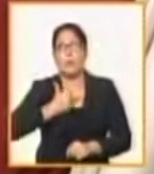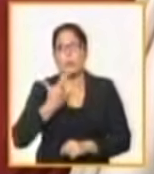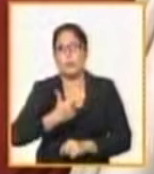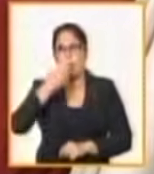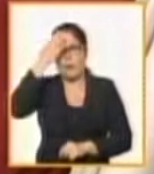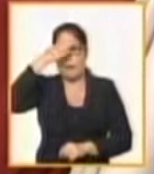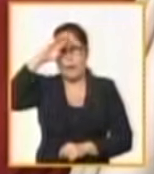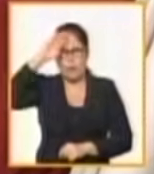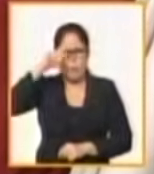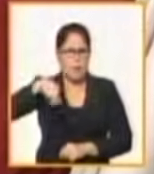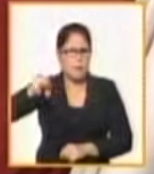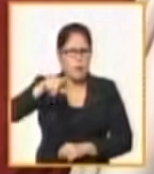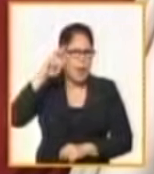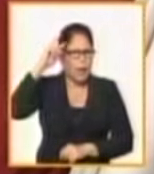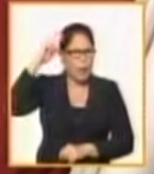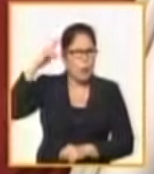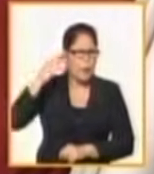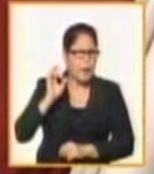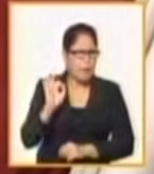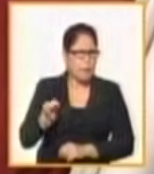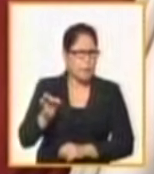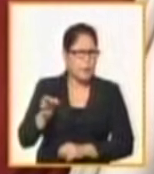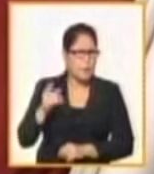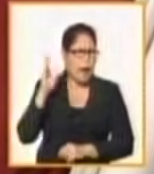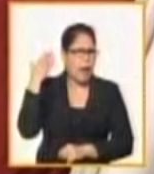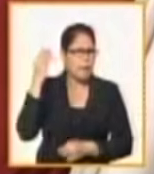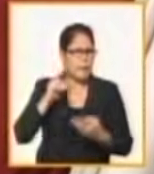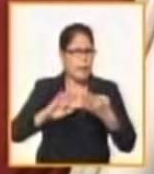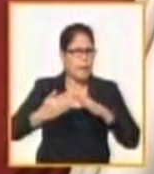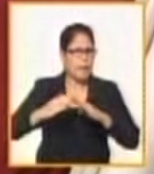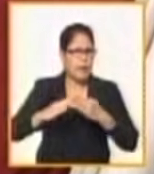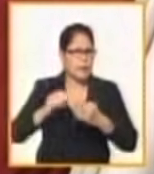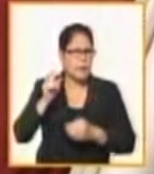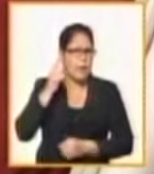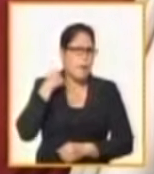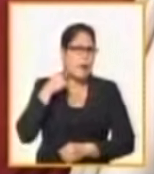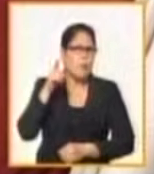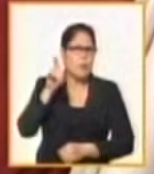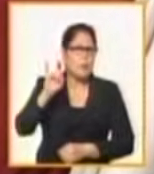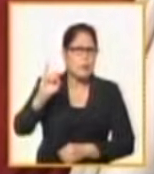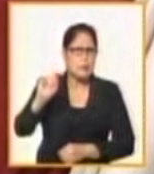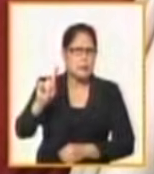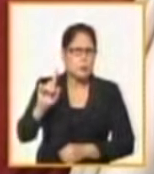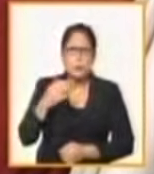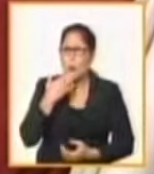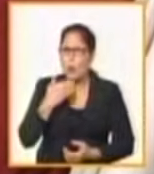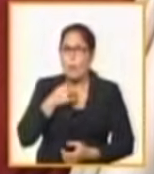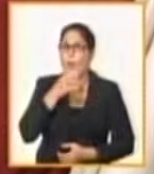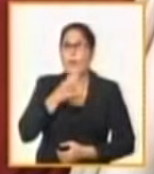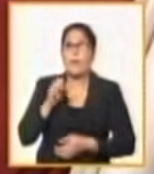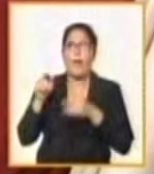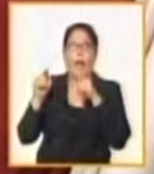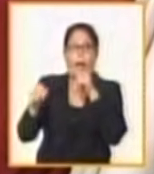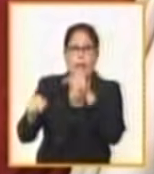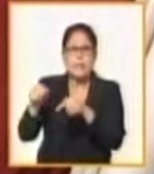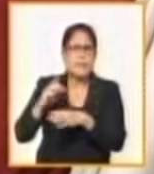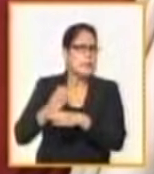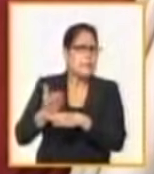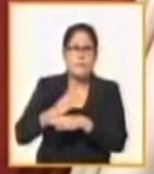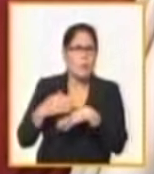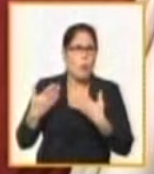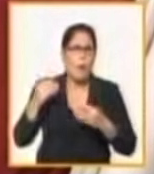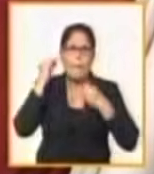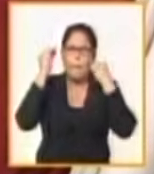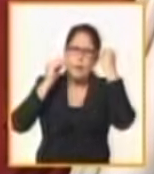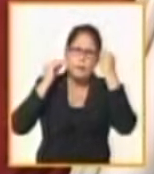recuerda Miguel aquellos debates de la Biblioteca Nacional, la presencia de Fidel, lo que significó aquella